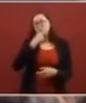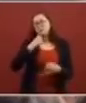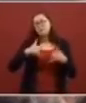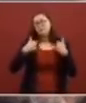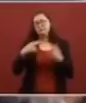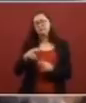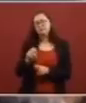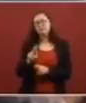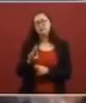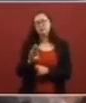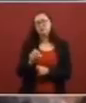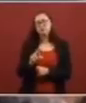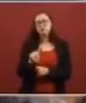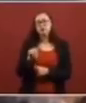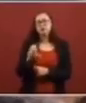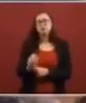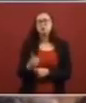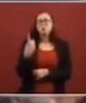secuestrado hace una semana.